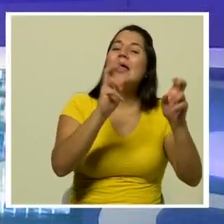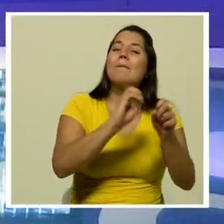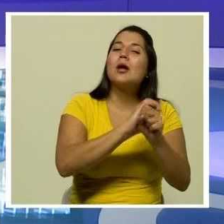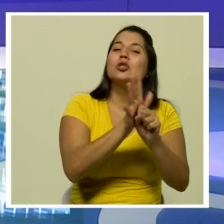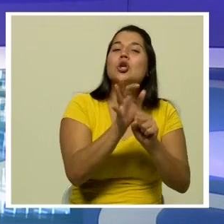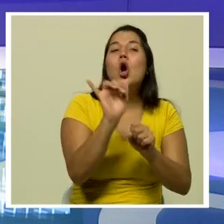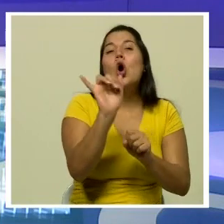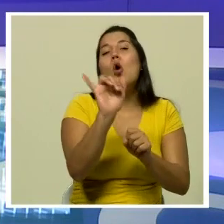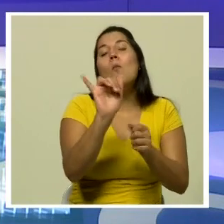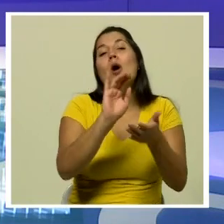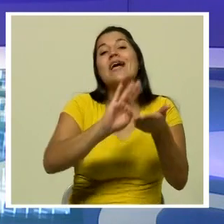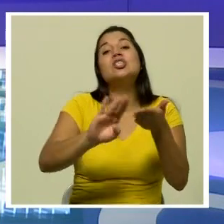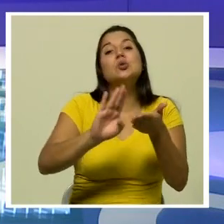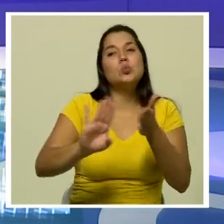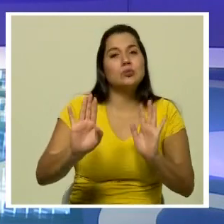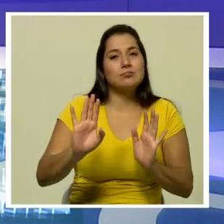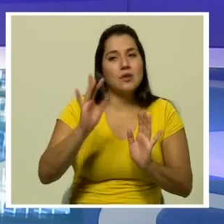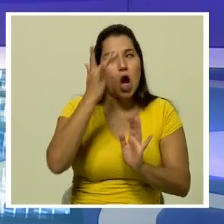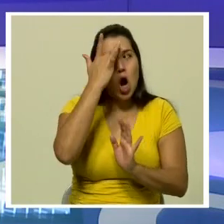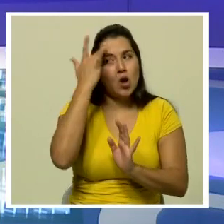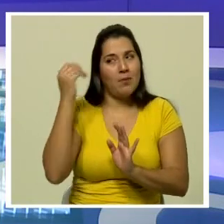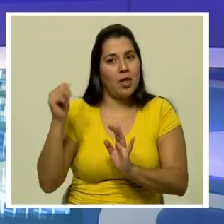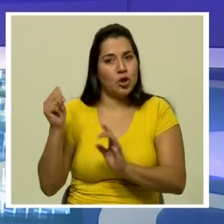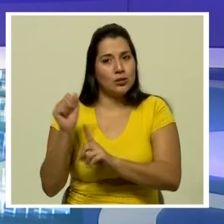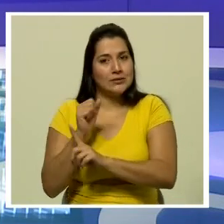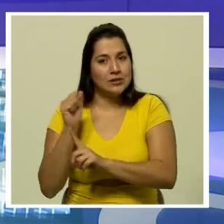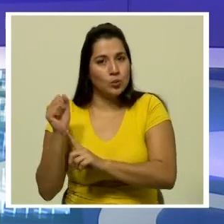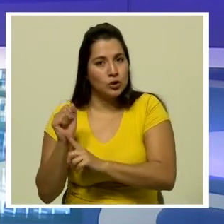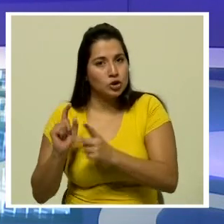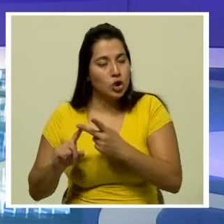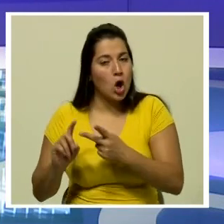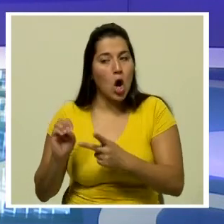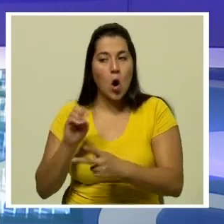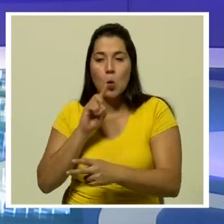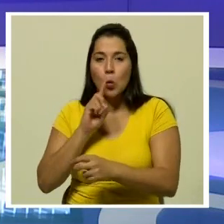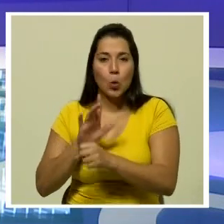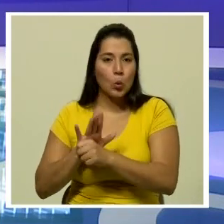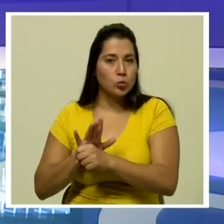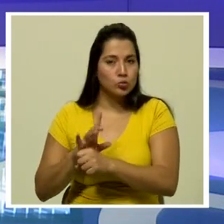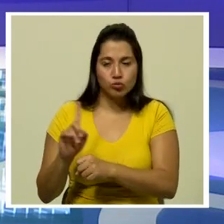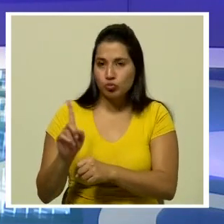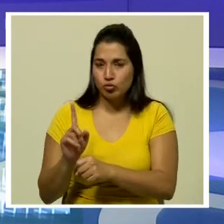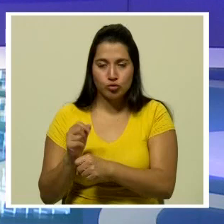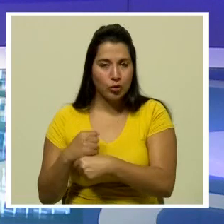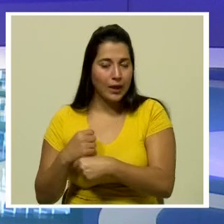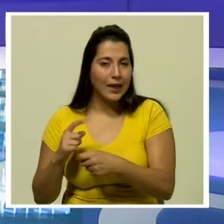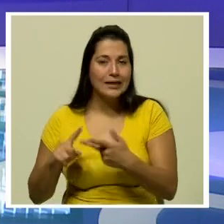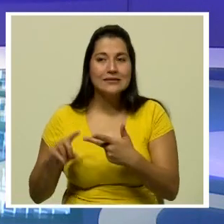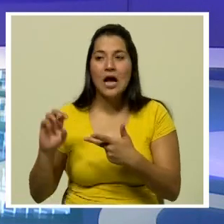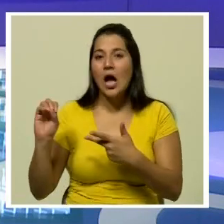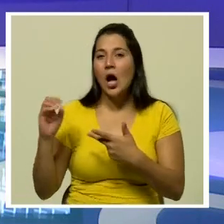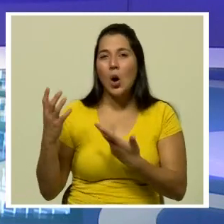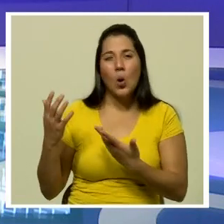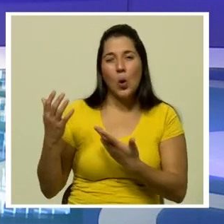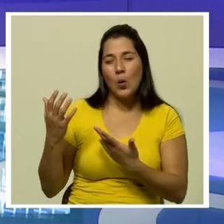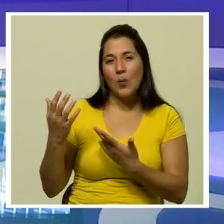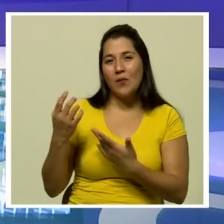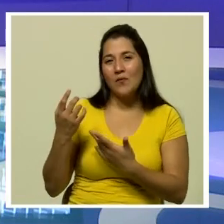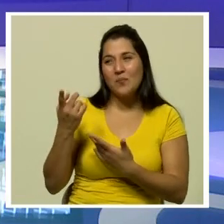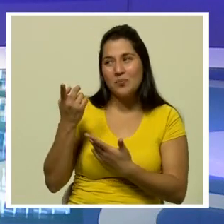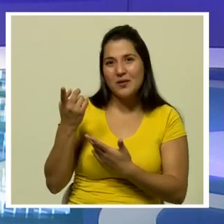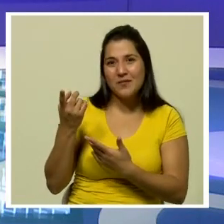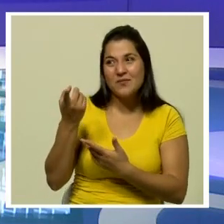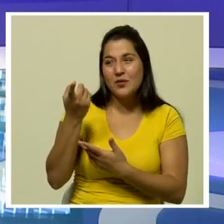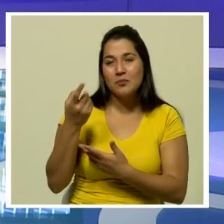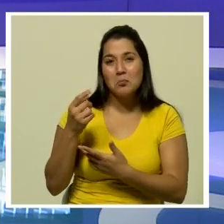promesas incumplidas o datos no entregados todavía, que es el caso de las transformaciones que a nivel de